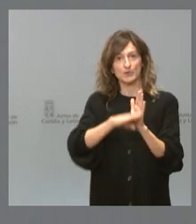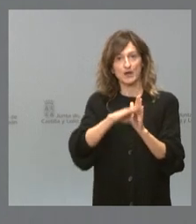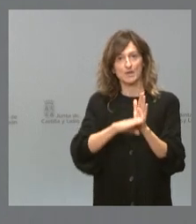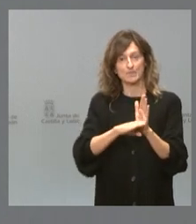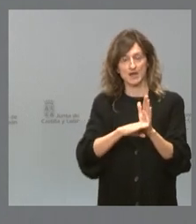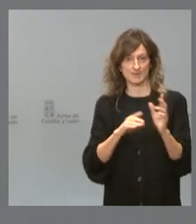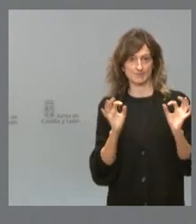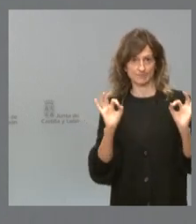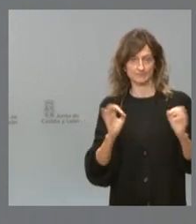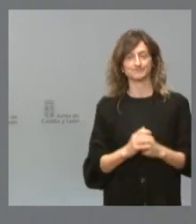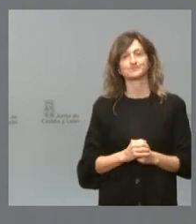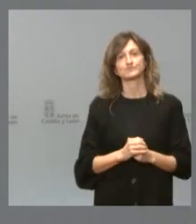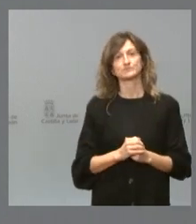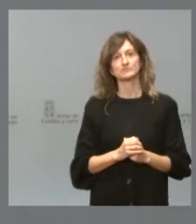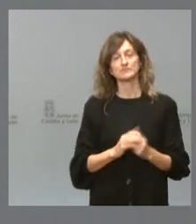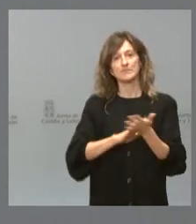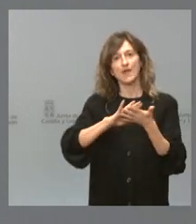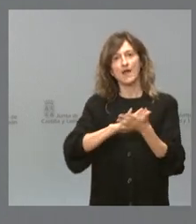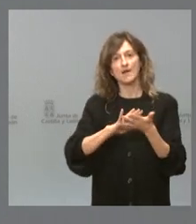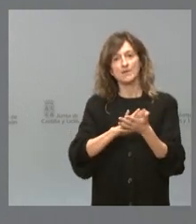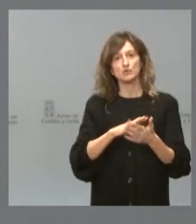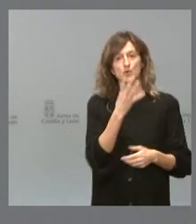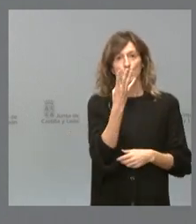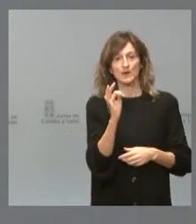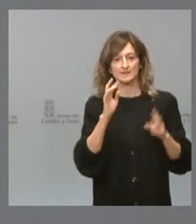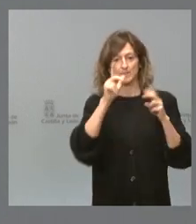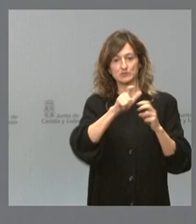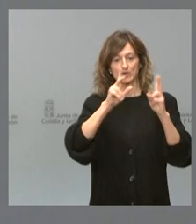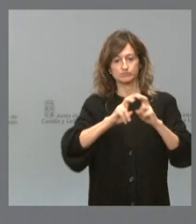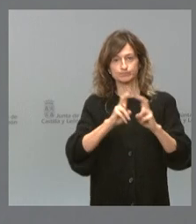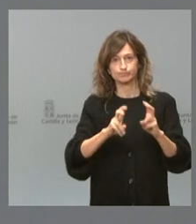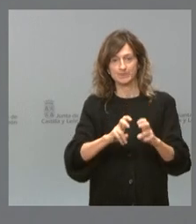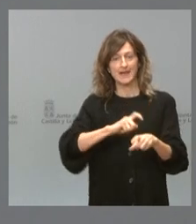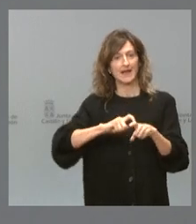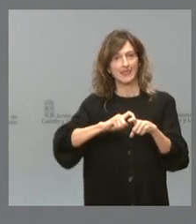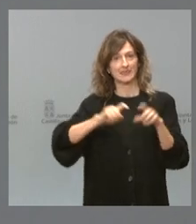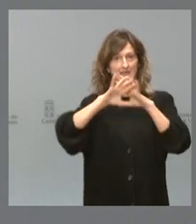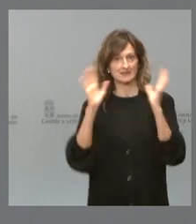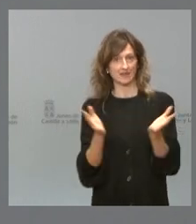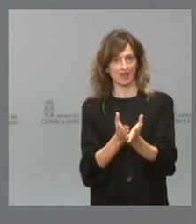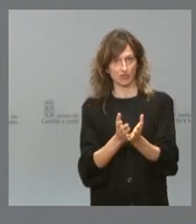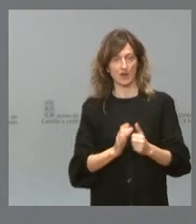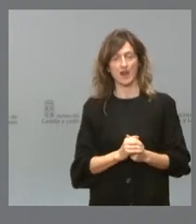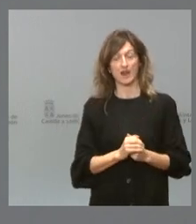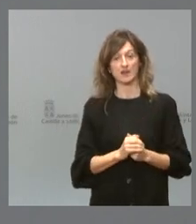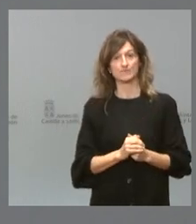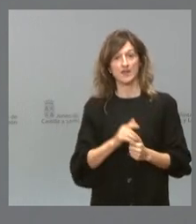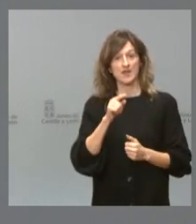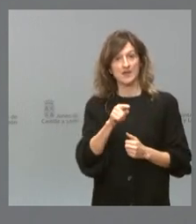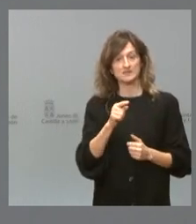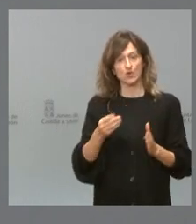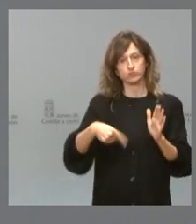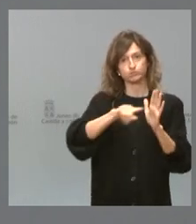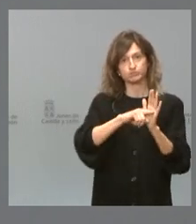excellence estamos hablando en este caso de 40 investigadores de carácter internacional esta acción se encuentra dentro de la